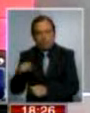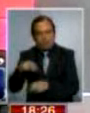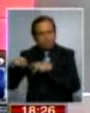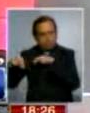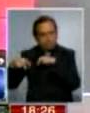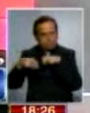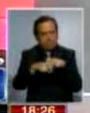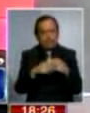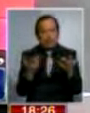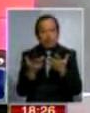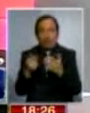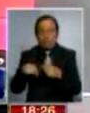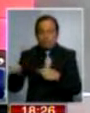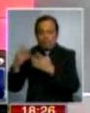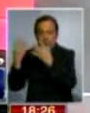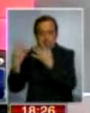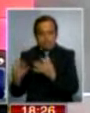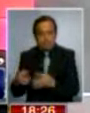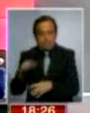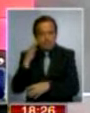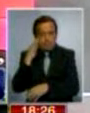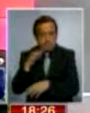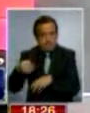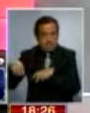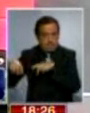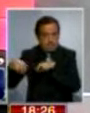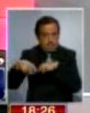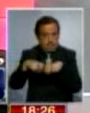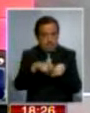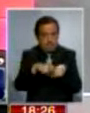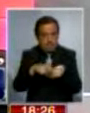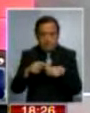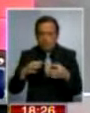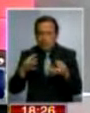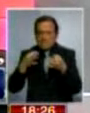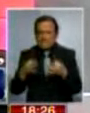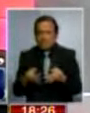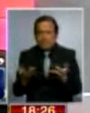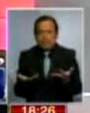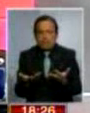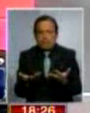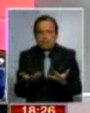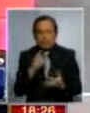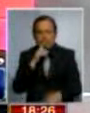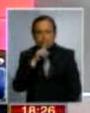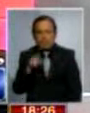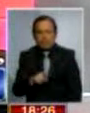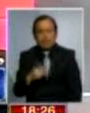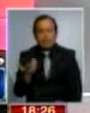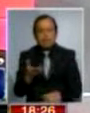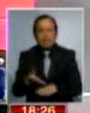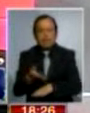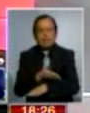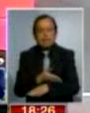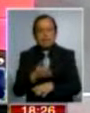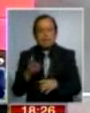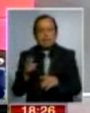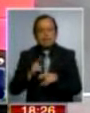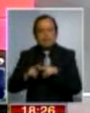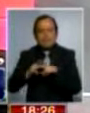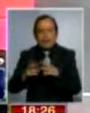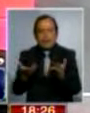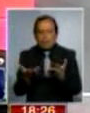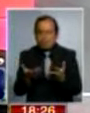trasladar a una población penal? ¿También a pie? ¿En qué condiciones de seguridad? Entonces, ¿cómo eran los simulacros? El punto central es